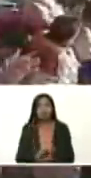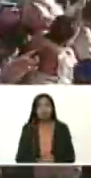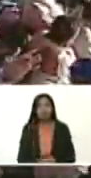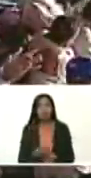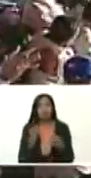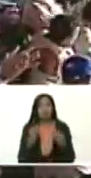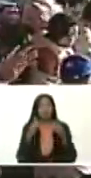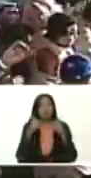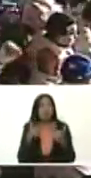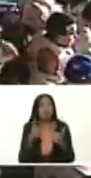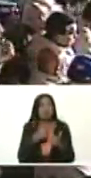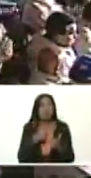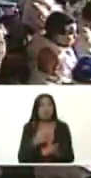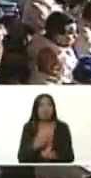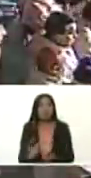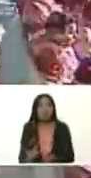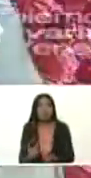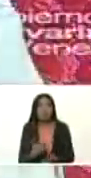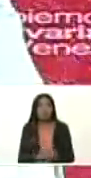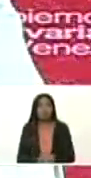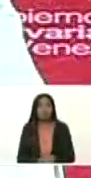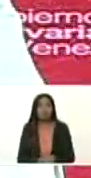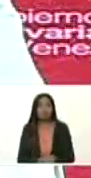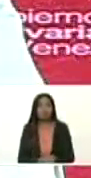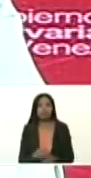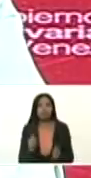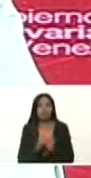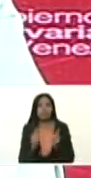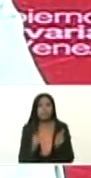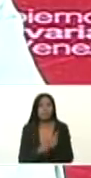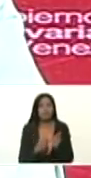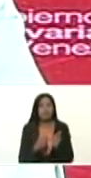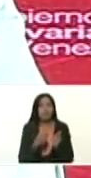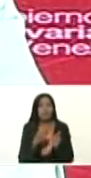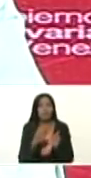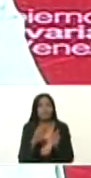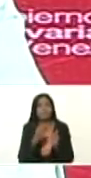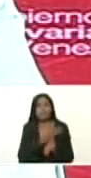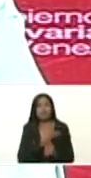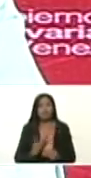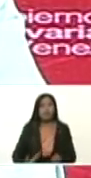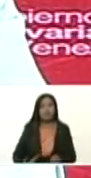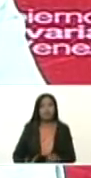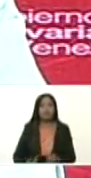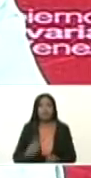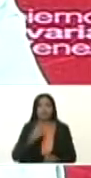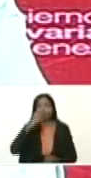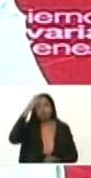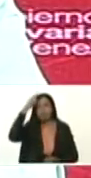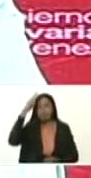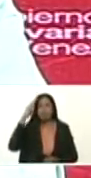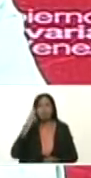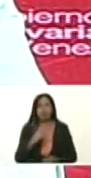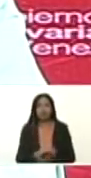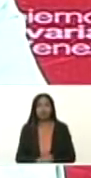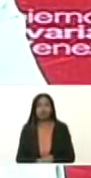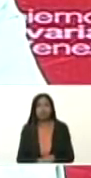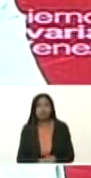bien. Yo quisiera que el vicepresidente de Economía y ministro de